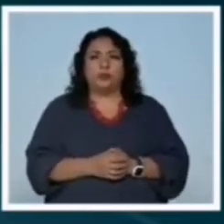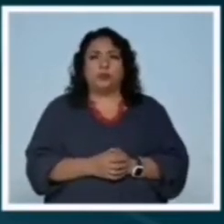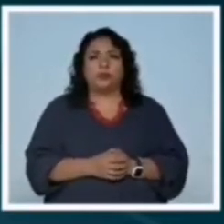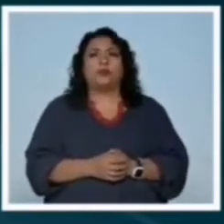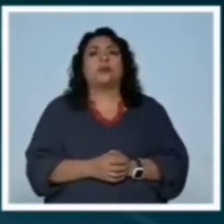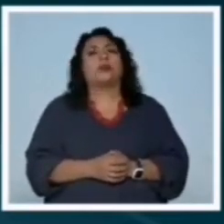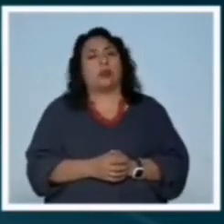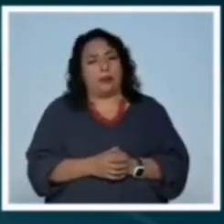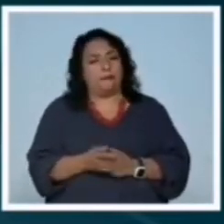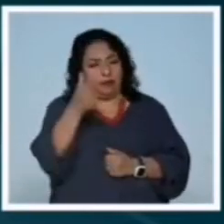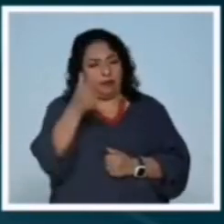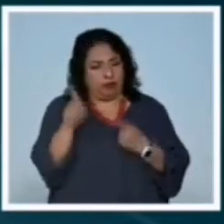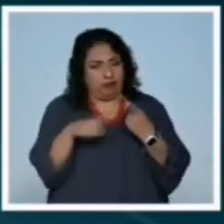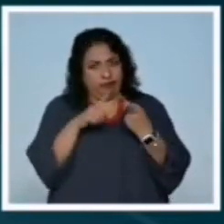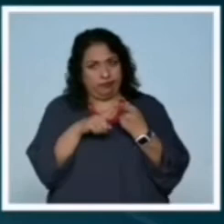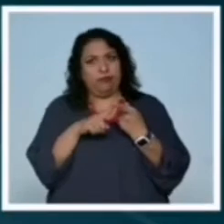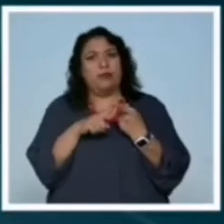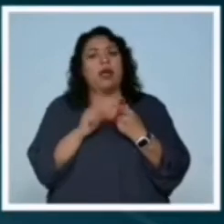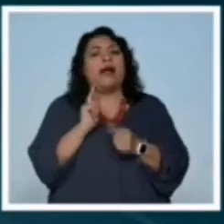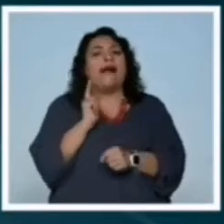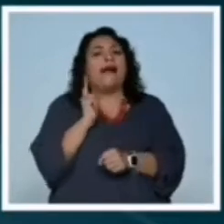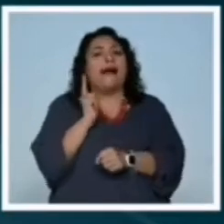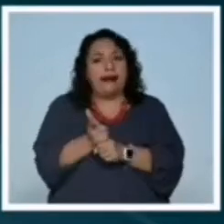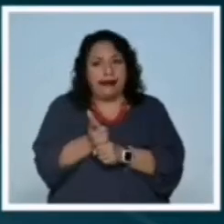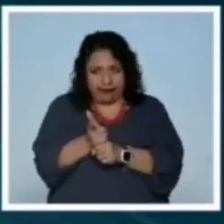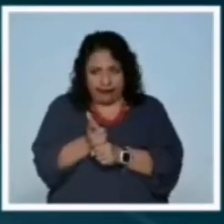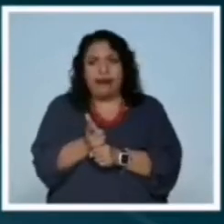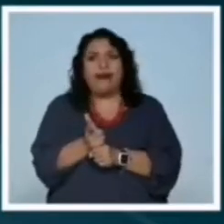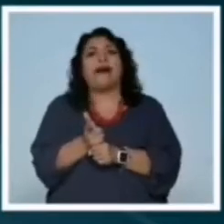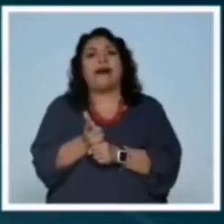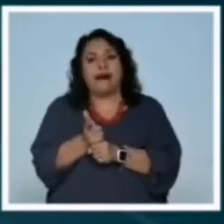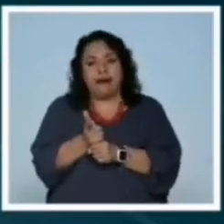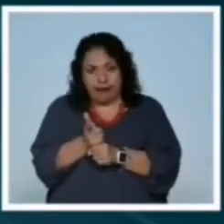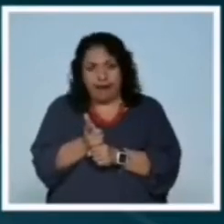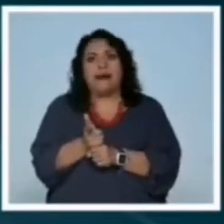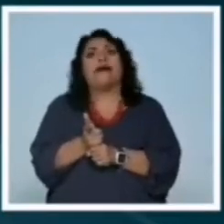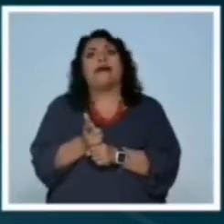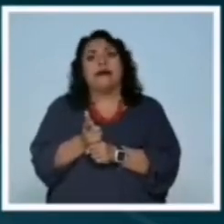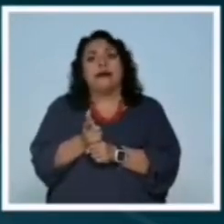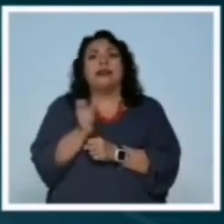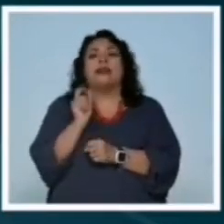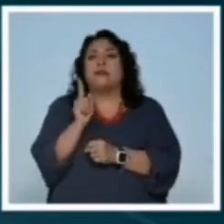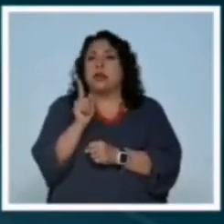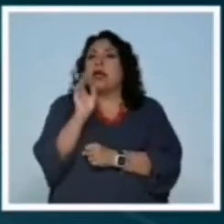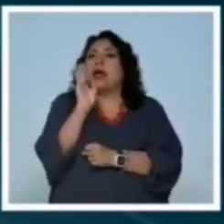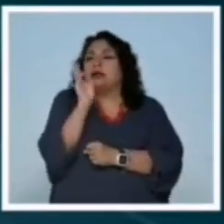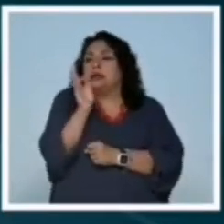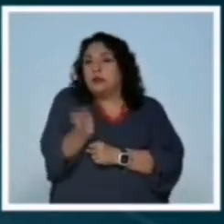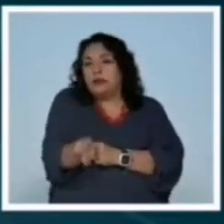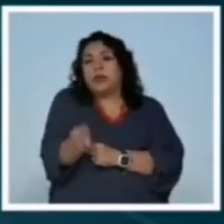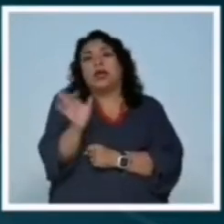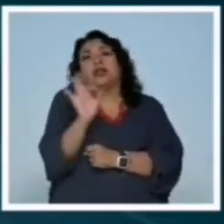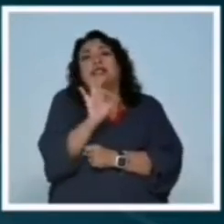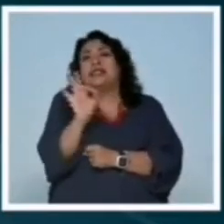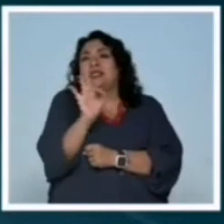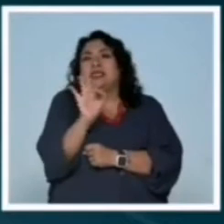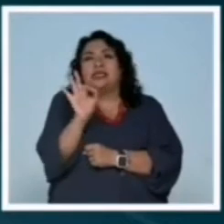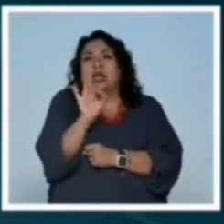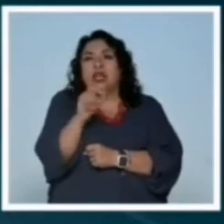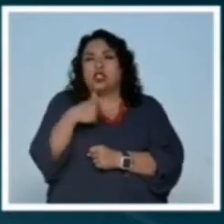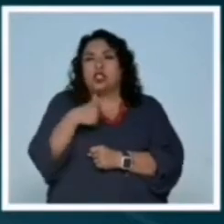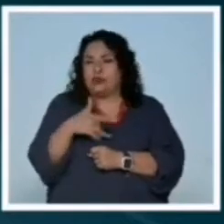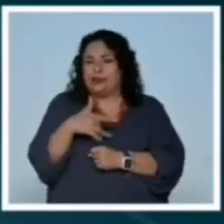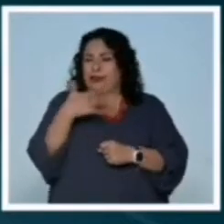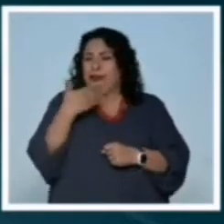lo primero es poder identificar y poder aceptar que a lo mejor no me estoy sintiendo